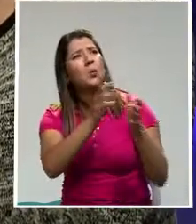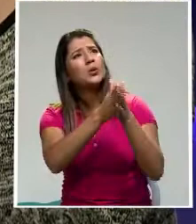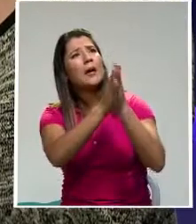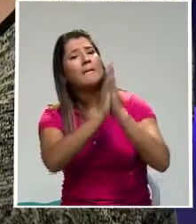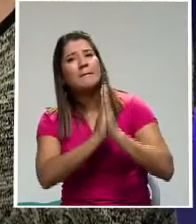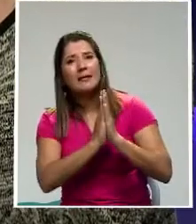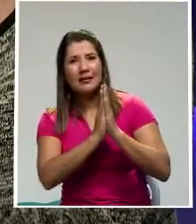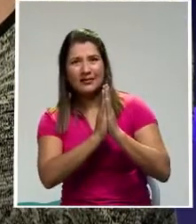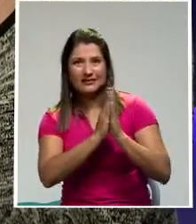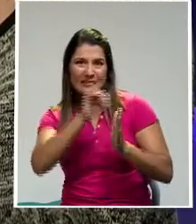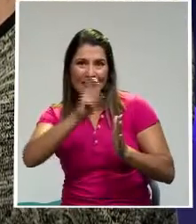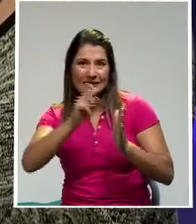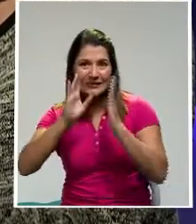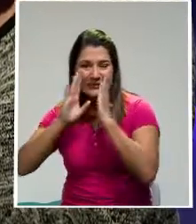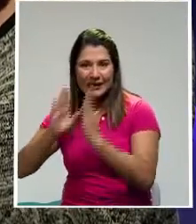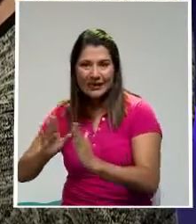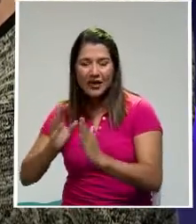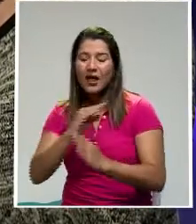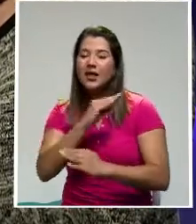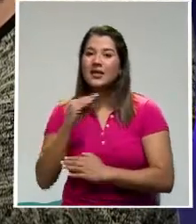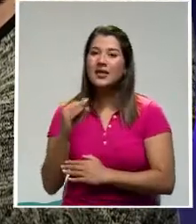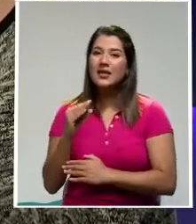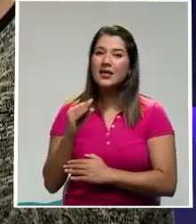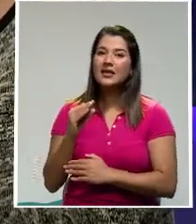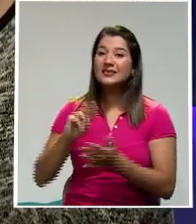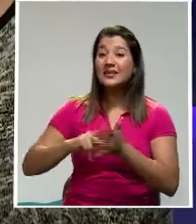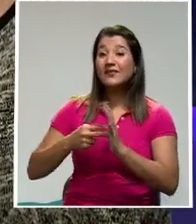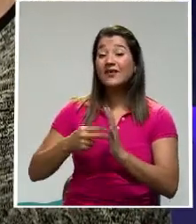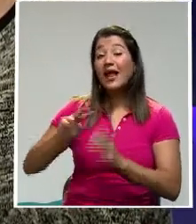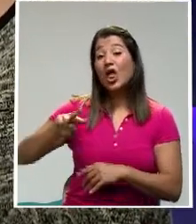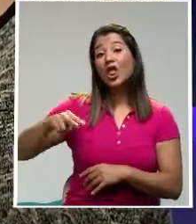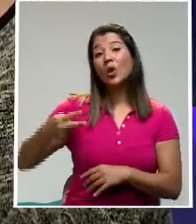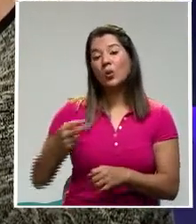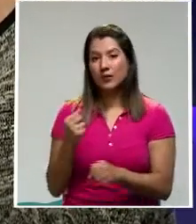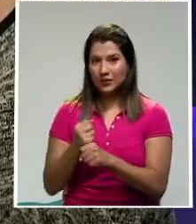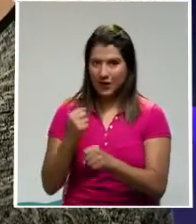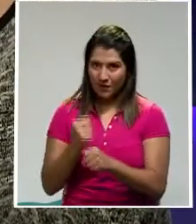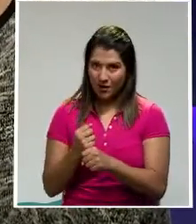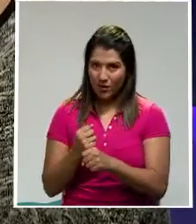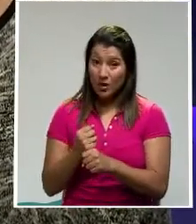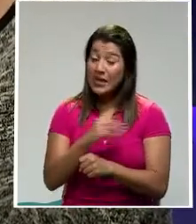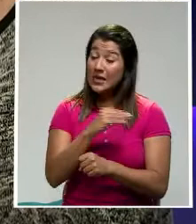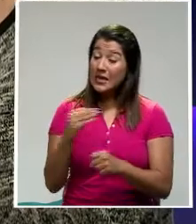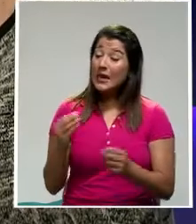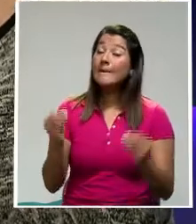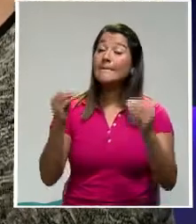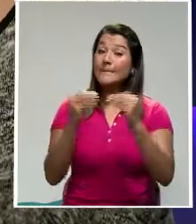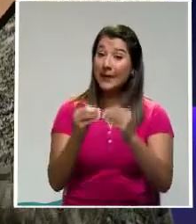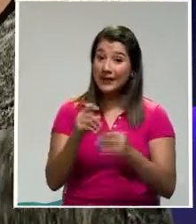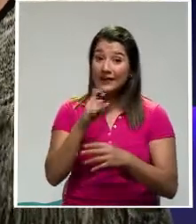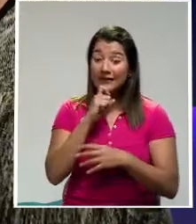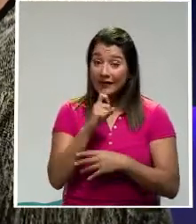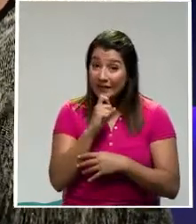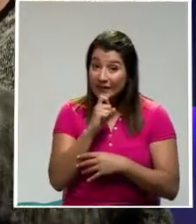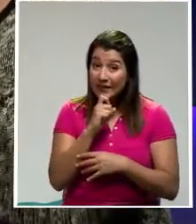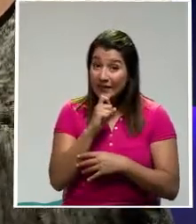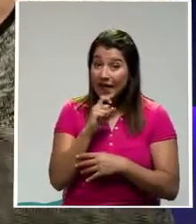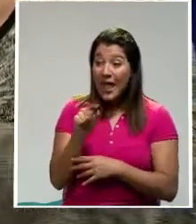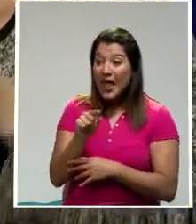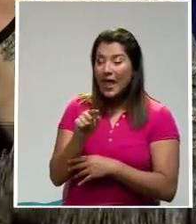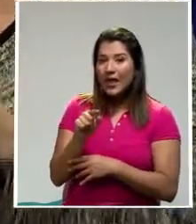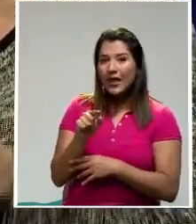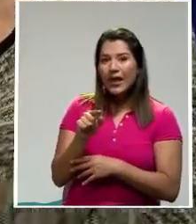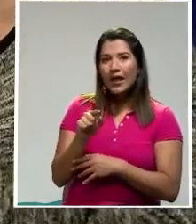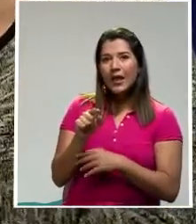piden, y es el doble del trabajo. Y cuesta más el que se puedan